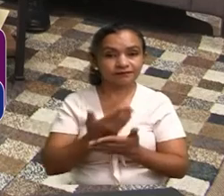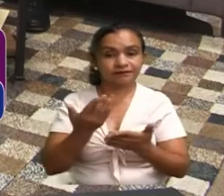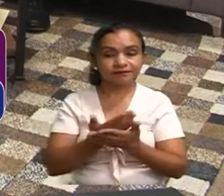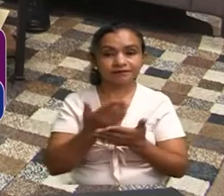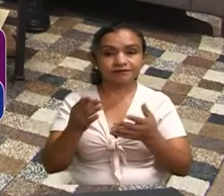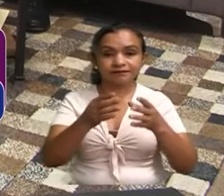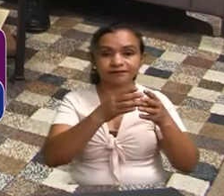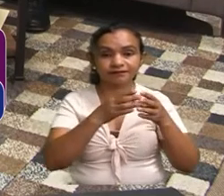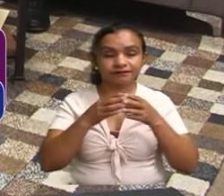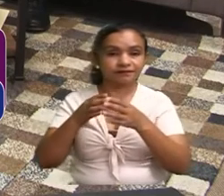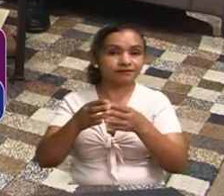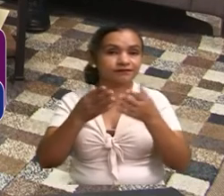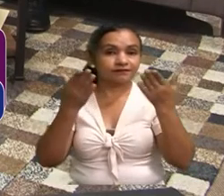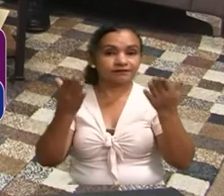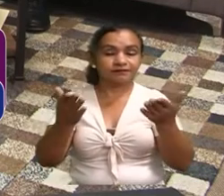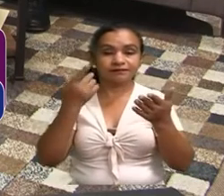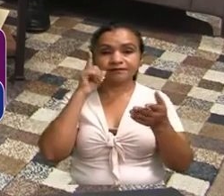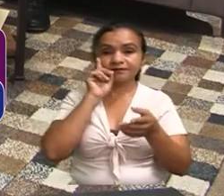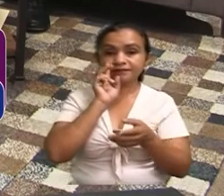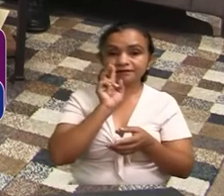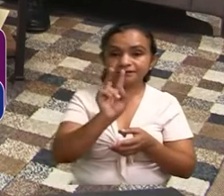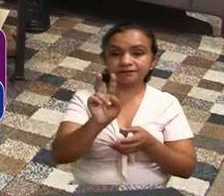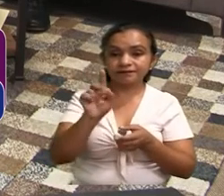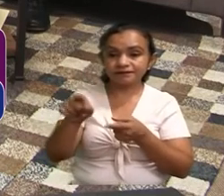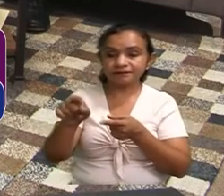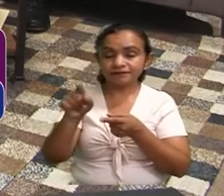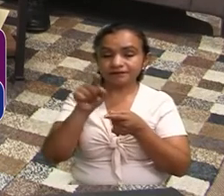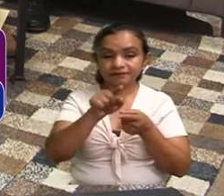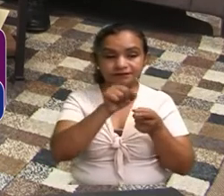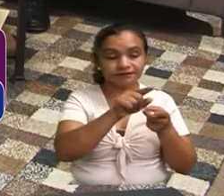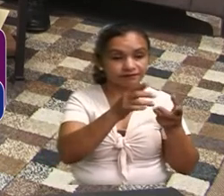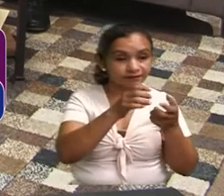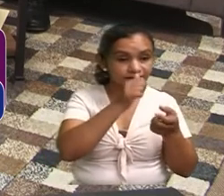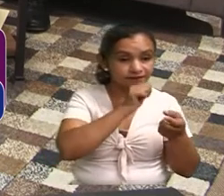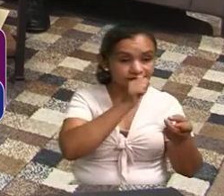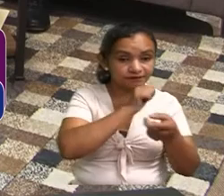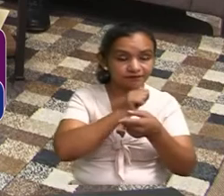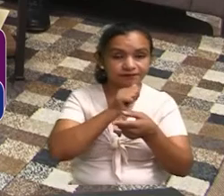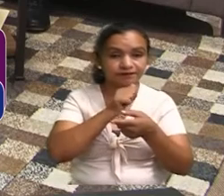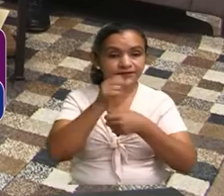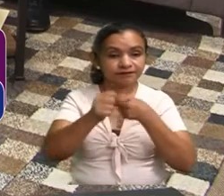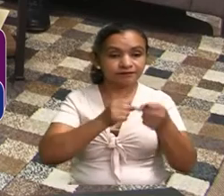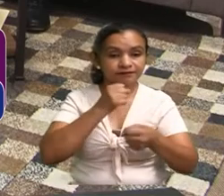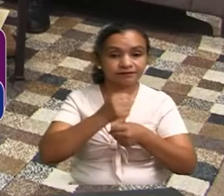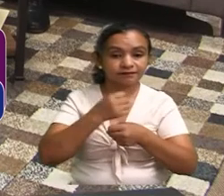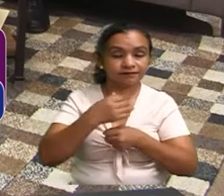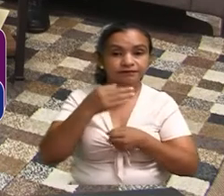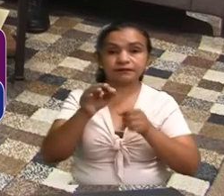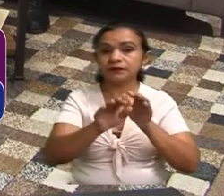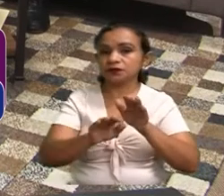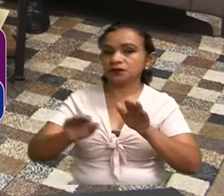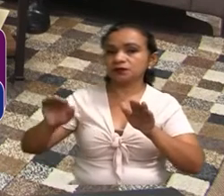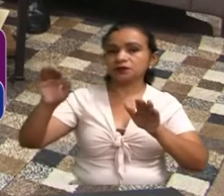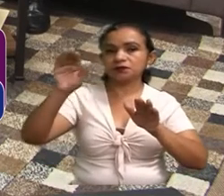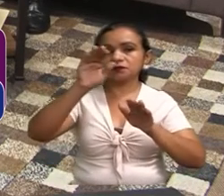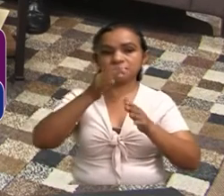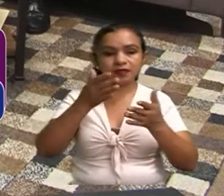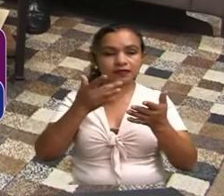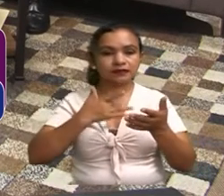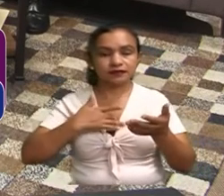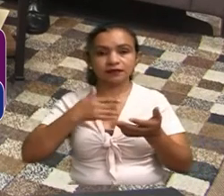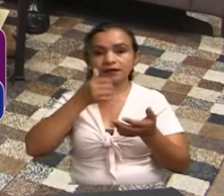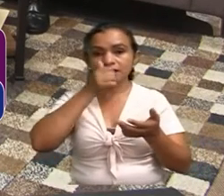comunidad inicialmente nosotros identificamos la demanda, pero que en un par de años esa demanda aumentó. Entonces ellos tienen